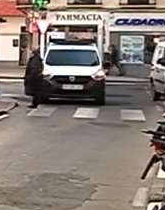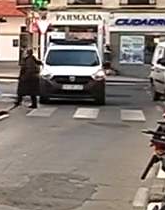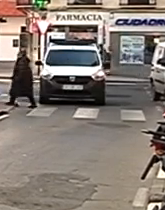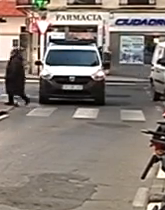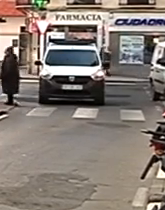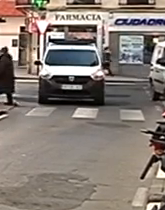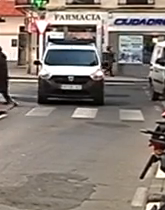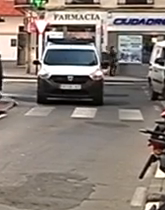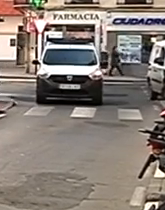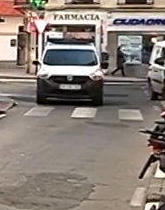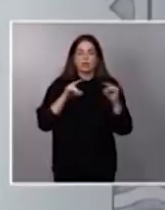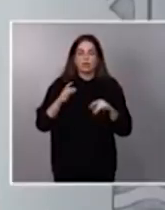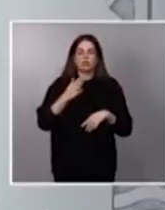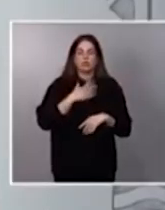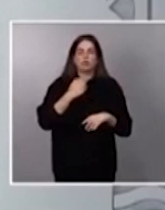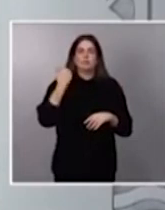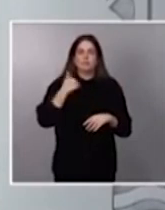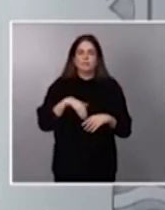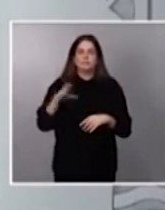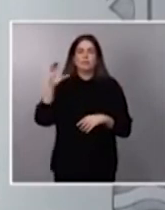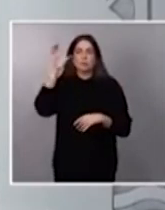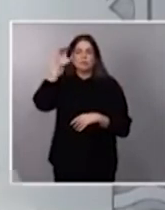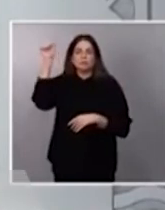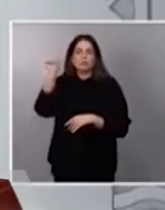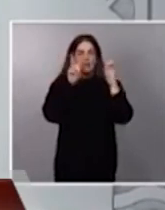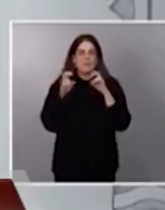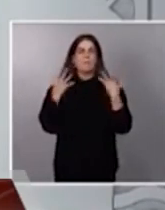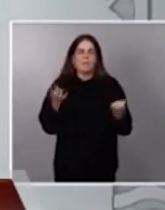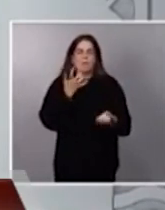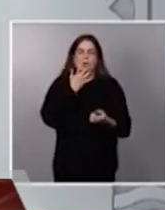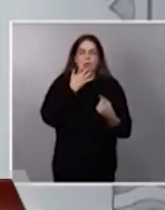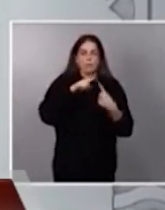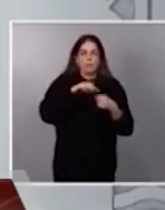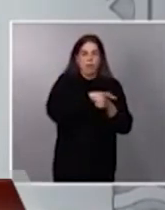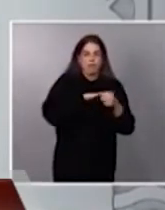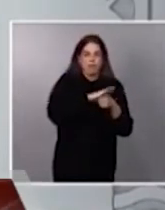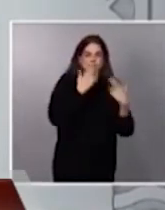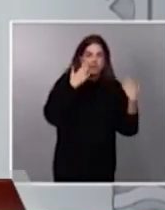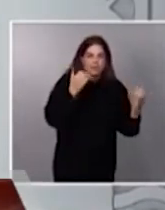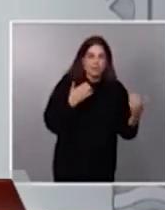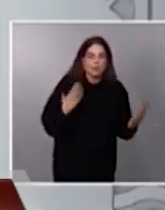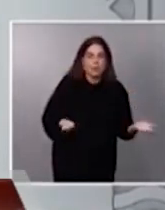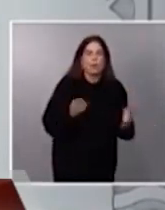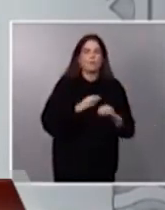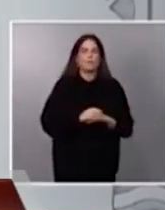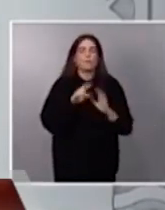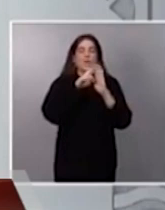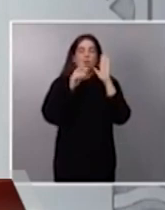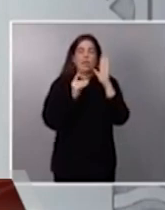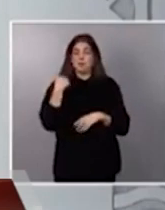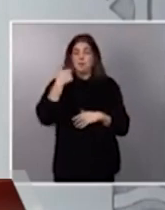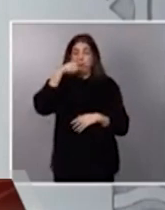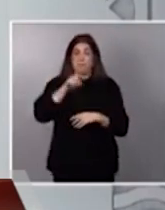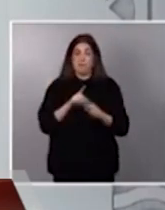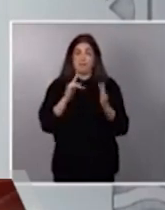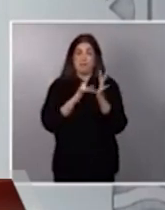Hemos aprobado, una vez oído al Consejo Interterritorial, en el Consejo de Ministros la modificación del Real Decreto por el cual se modifican las